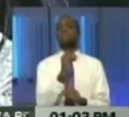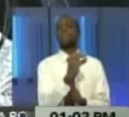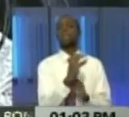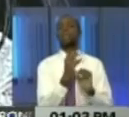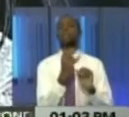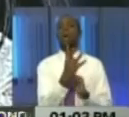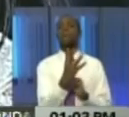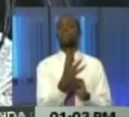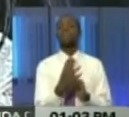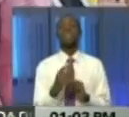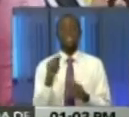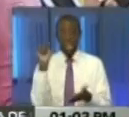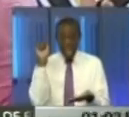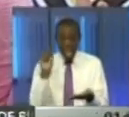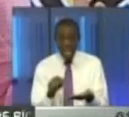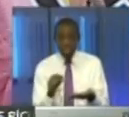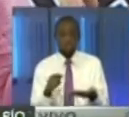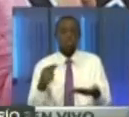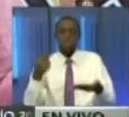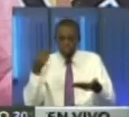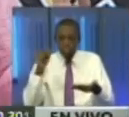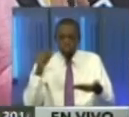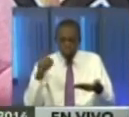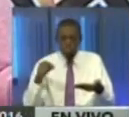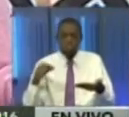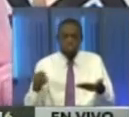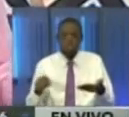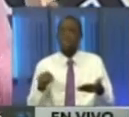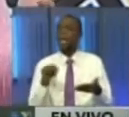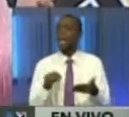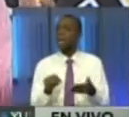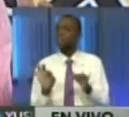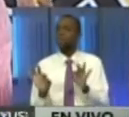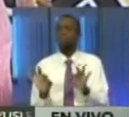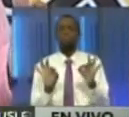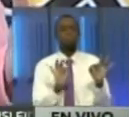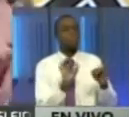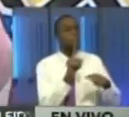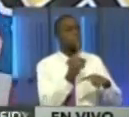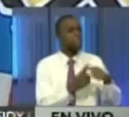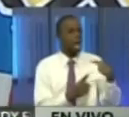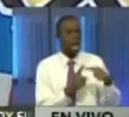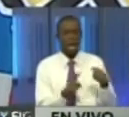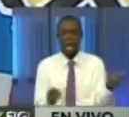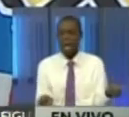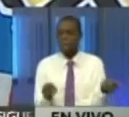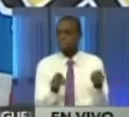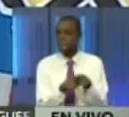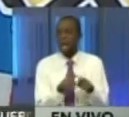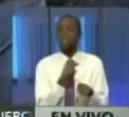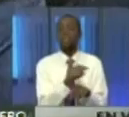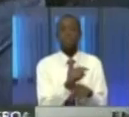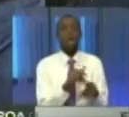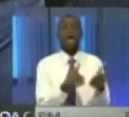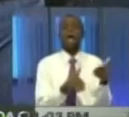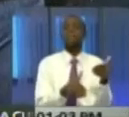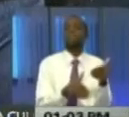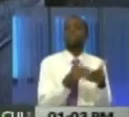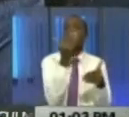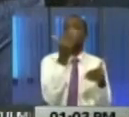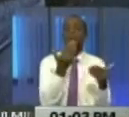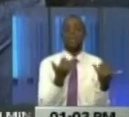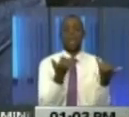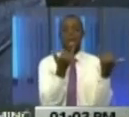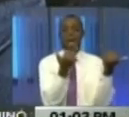decir que son criterios de validación muy similares, los mismos actualizados que utilizamos para